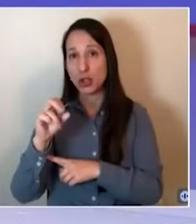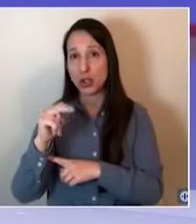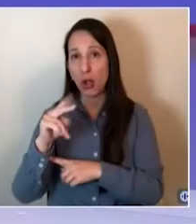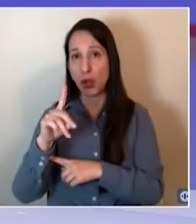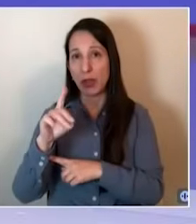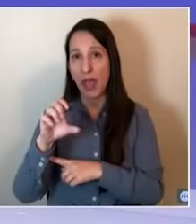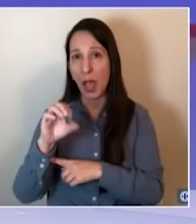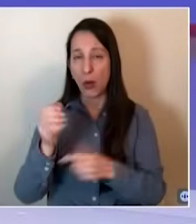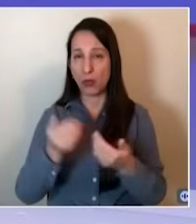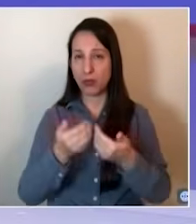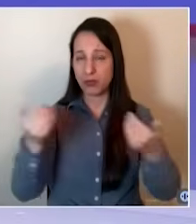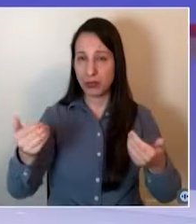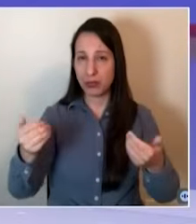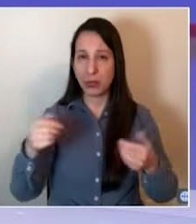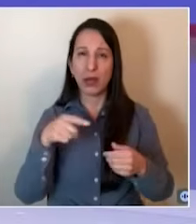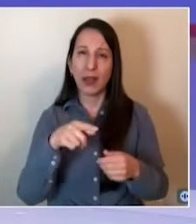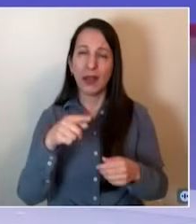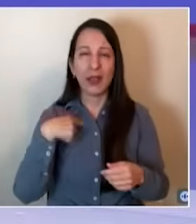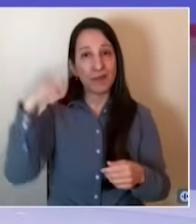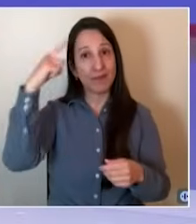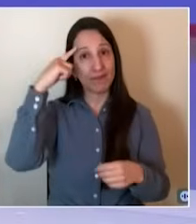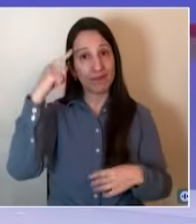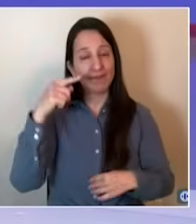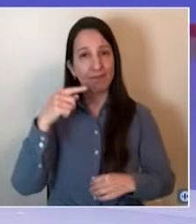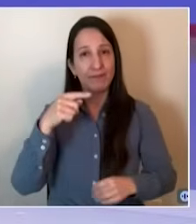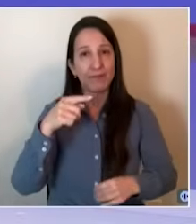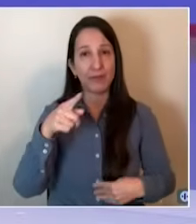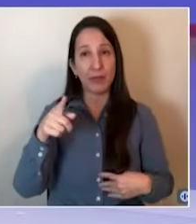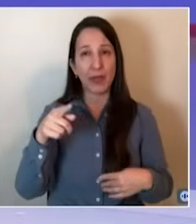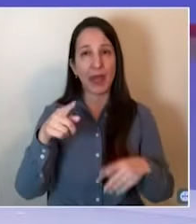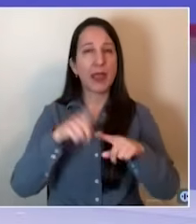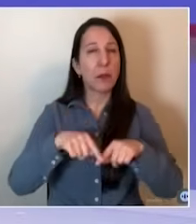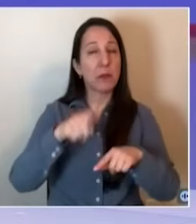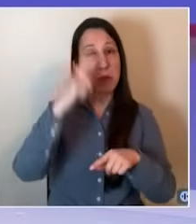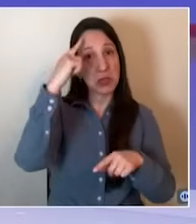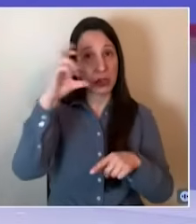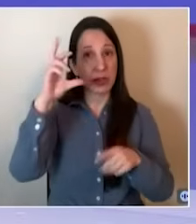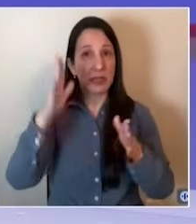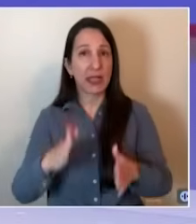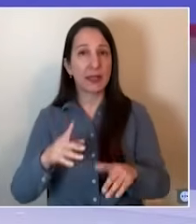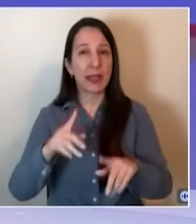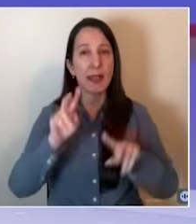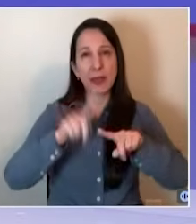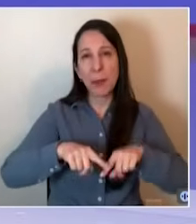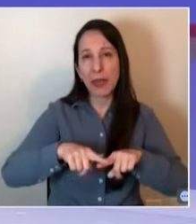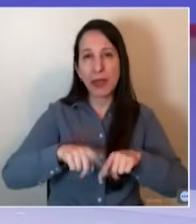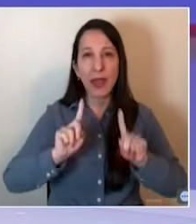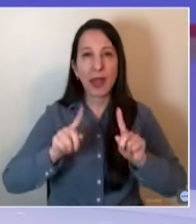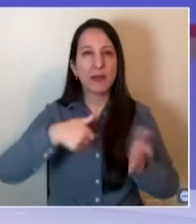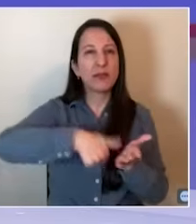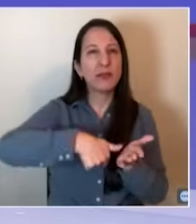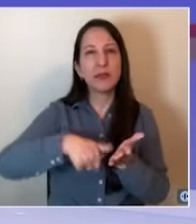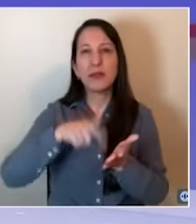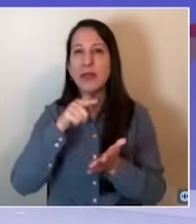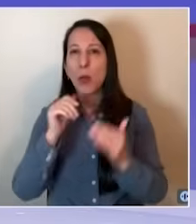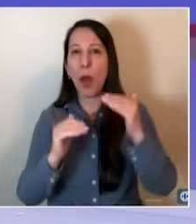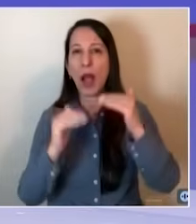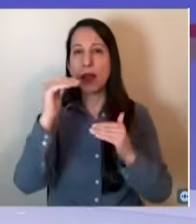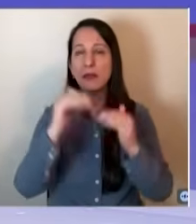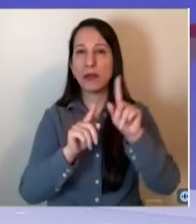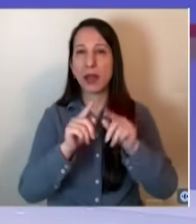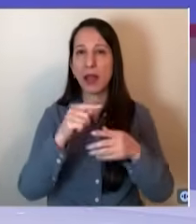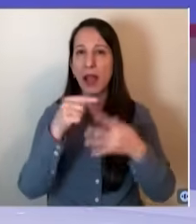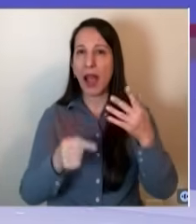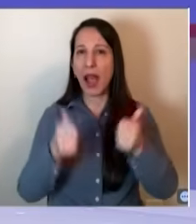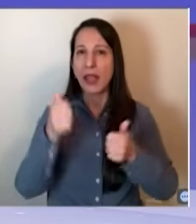estrategia de pensar que el electorado se va a mover por quien vaya a ir primero es muy